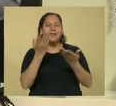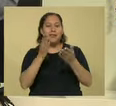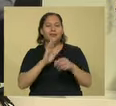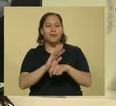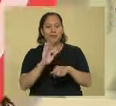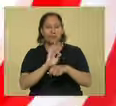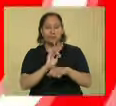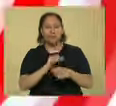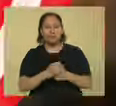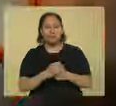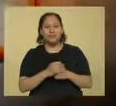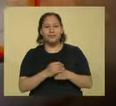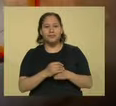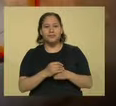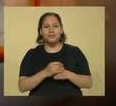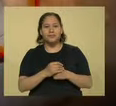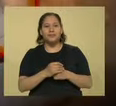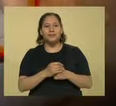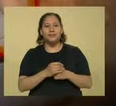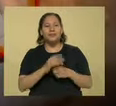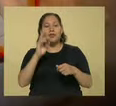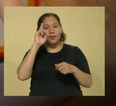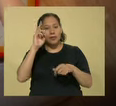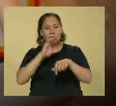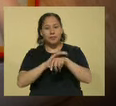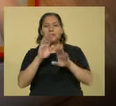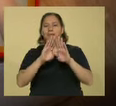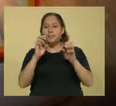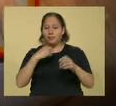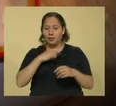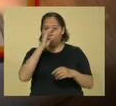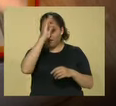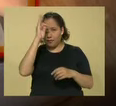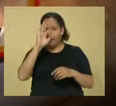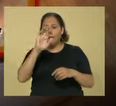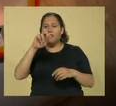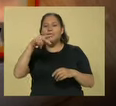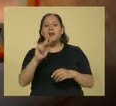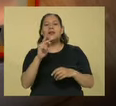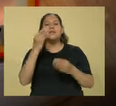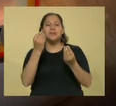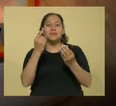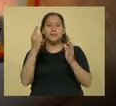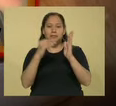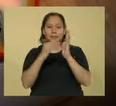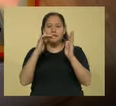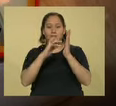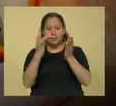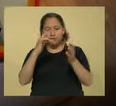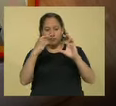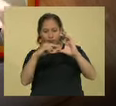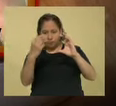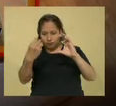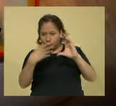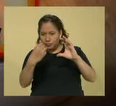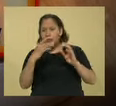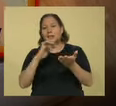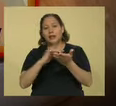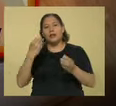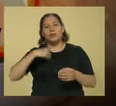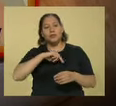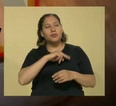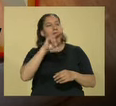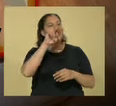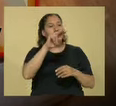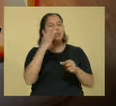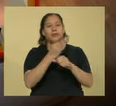trae? ¿Qué tal, amigas? ¿Cómo están? Yo soy Juan Carlos Frank. Mil gracias por sus emails, porque gracias a ustedes estamos haciendo